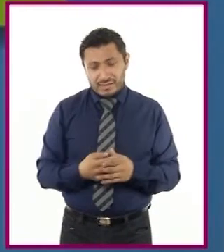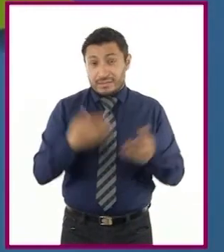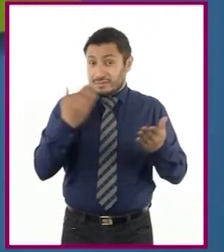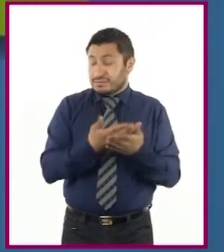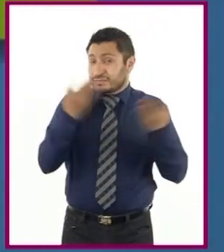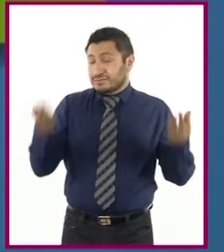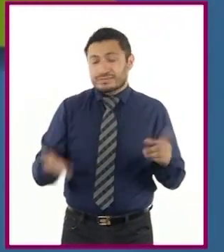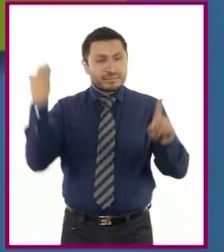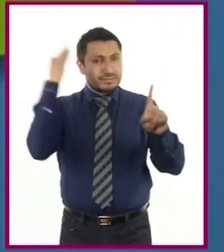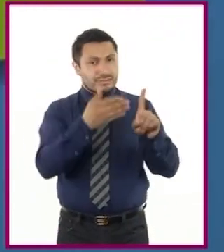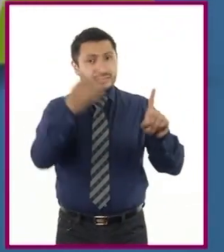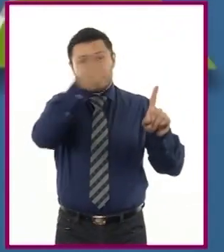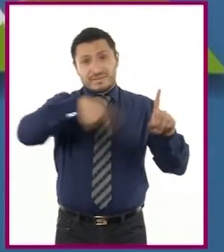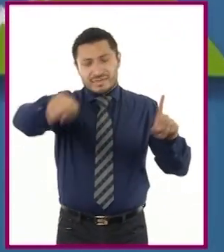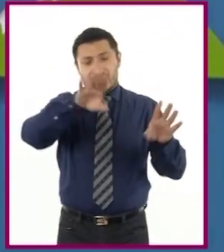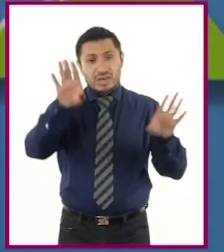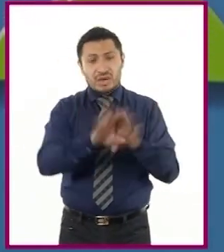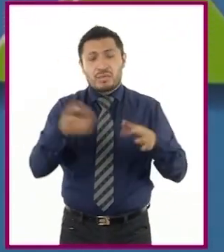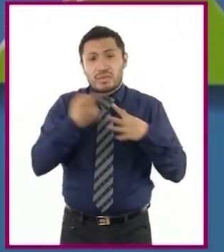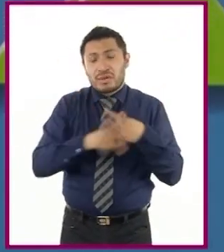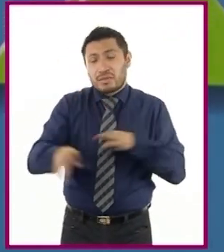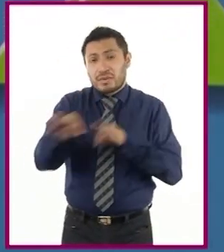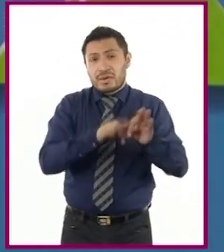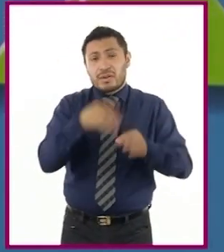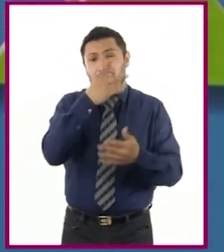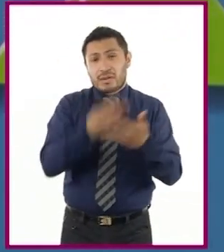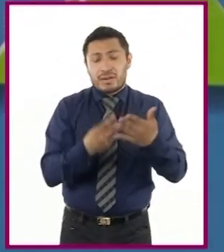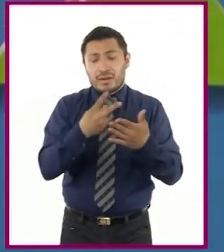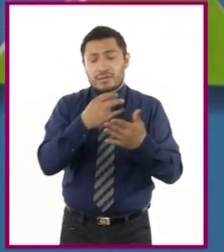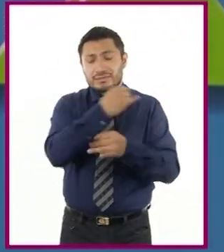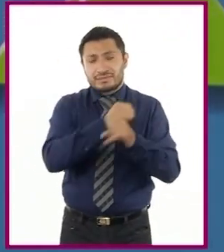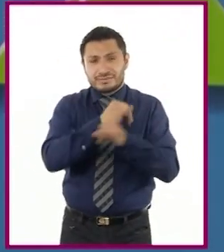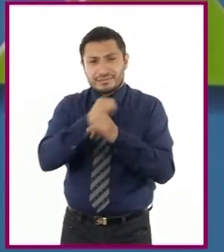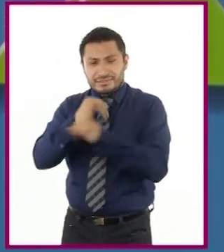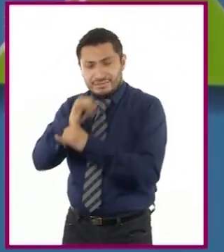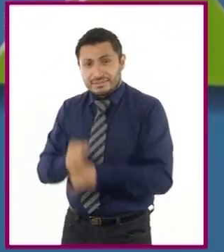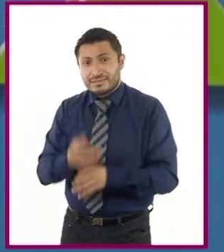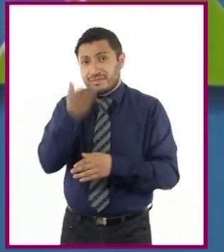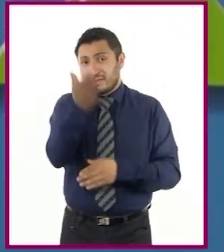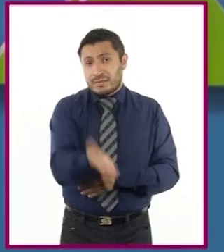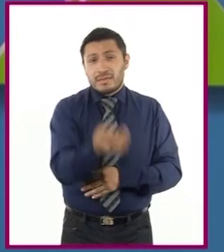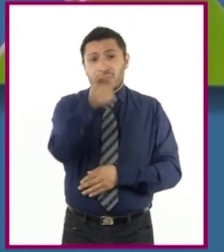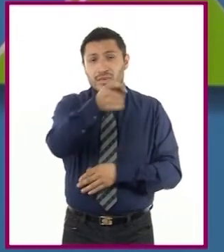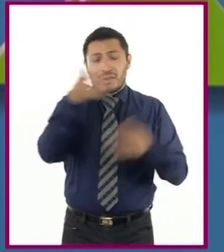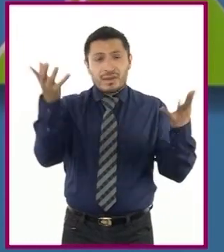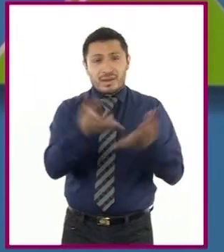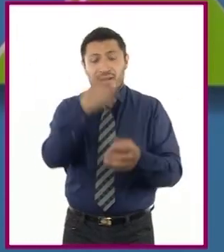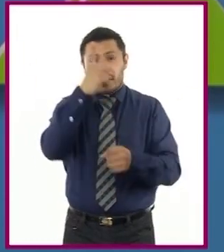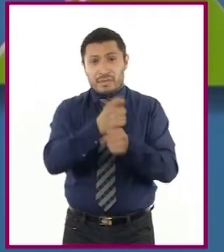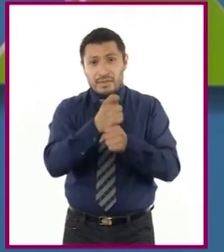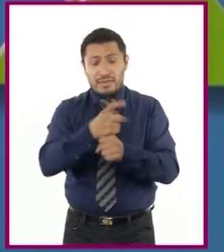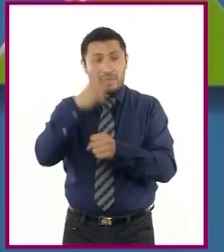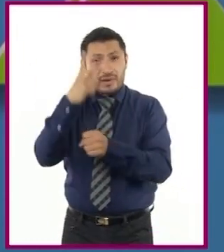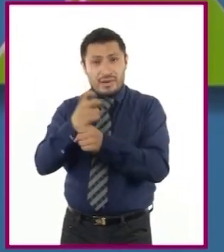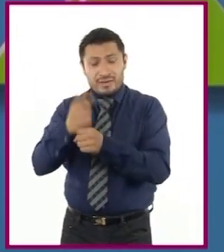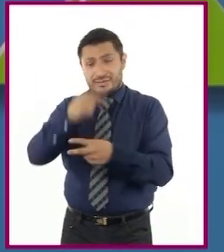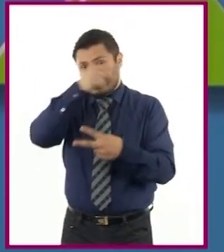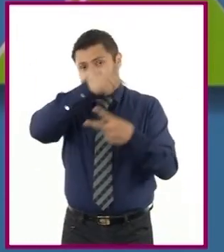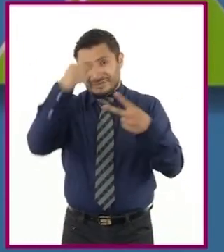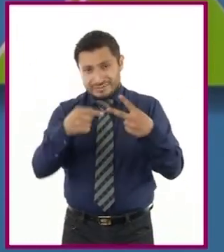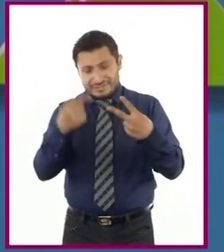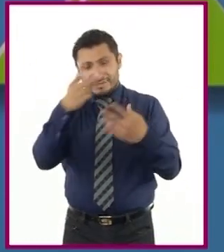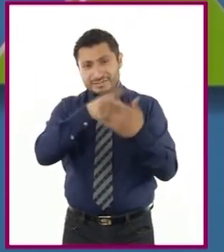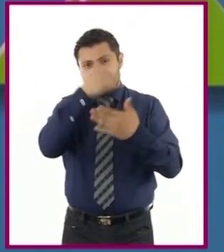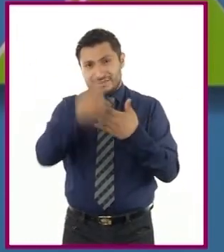manera de reto y como un inicio de su trabajo de investigación, les solicitamos que realicen el primer y segundo punto de proyecto